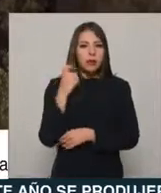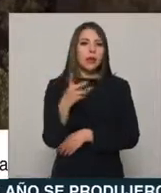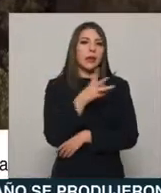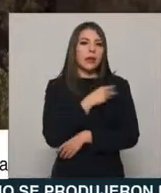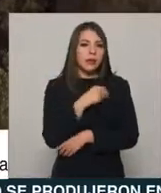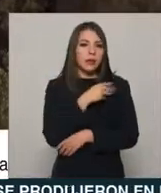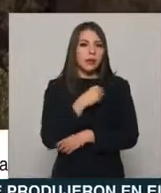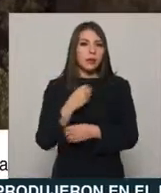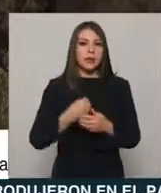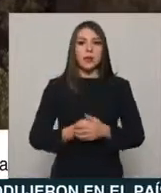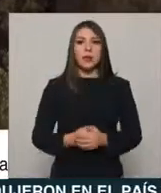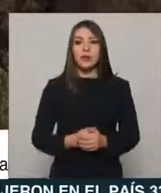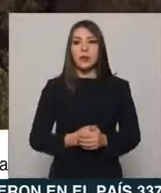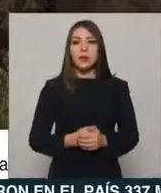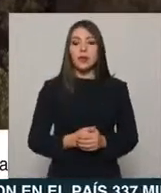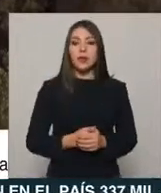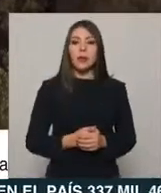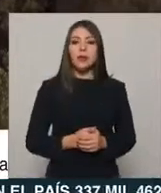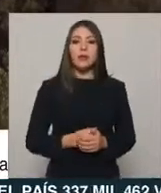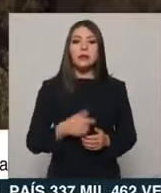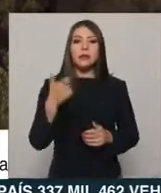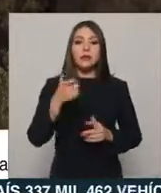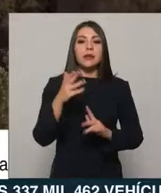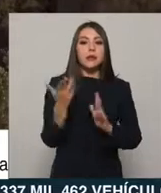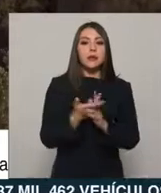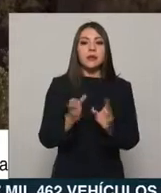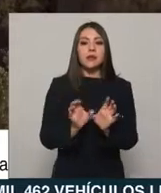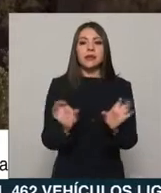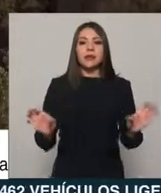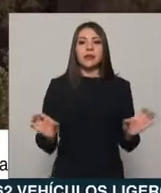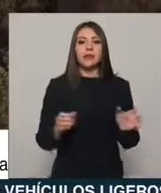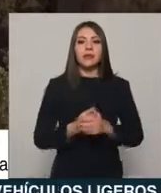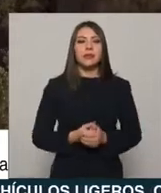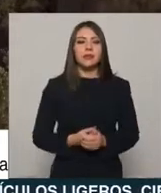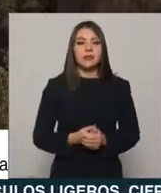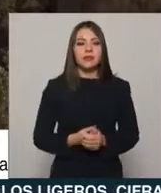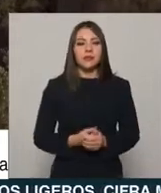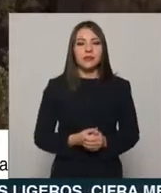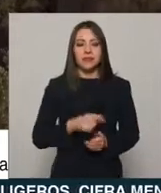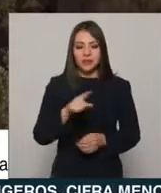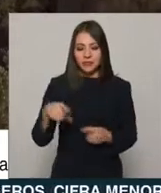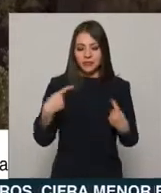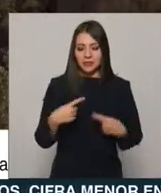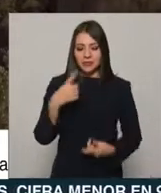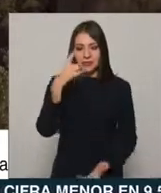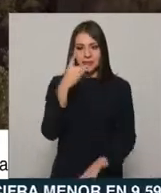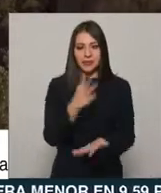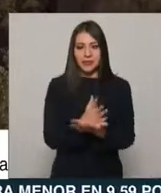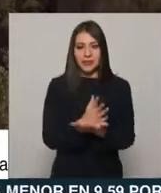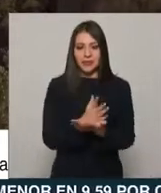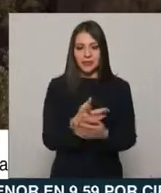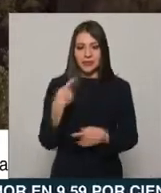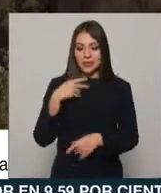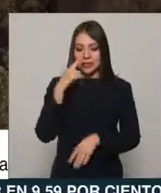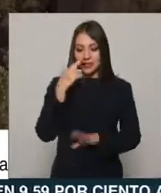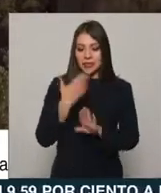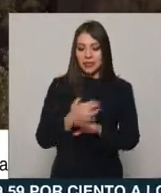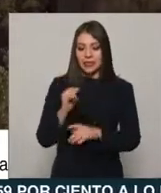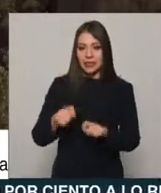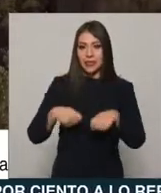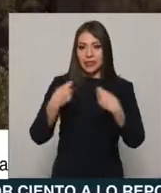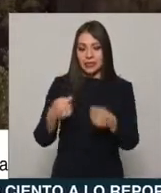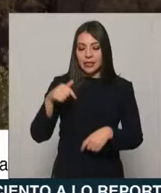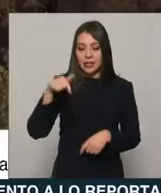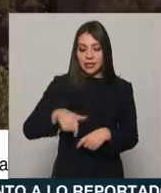hijos, división de bienes y hasta ahí nos quedamos porque la única persona autorizada en nuestro país,